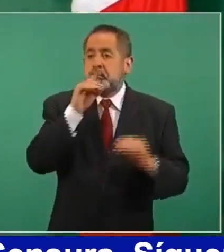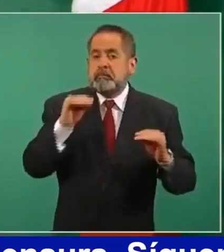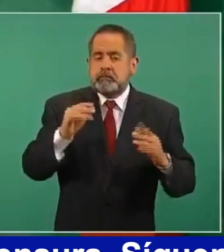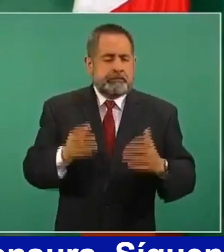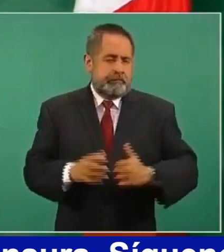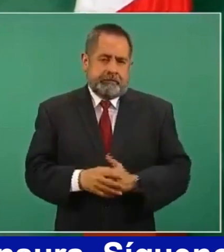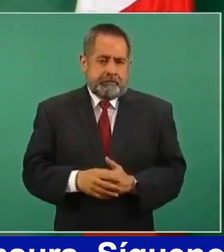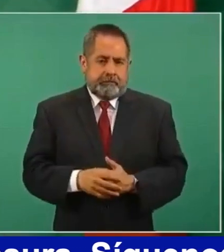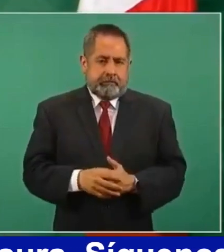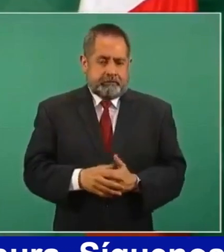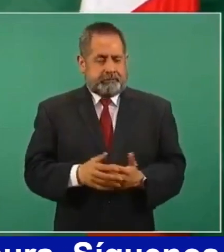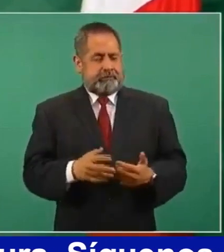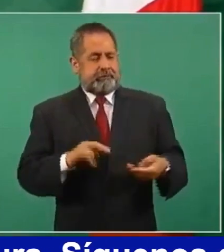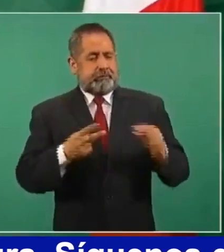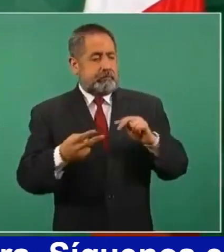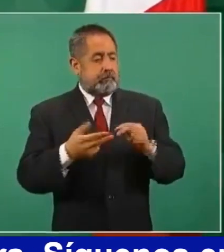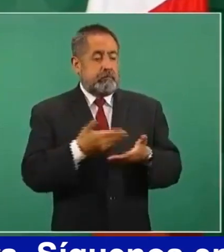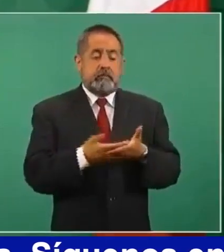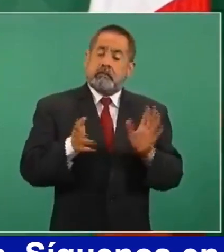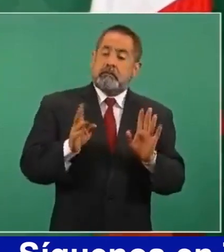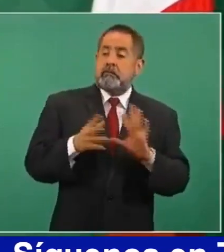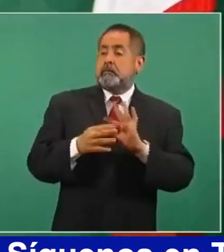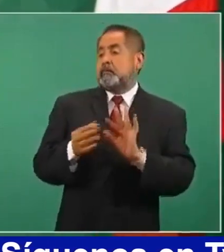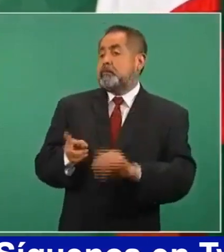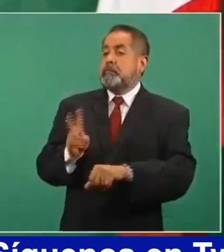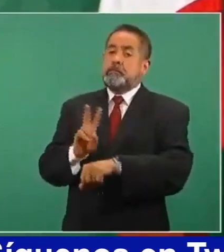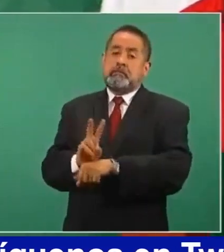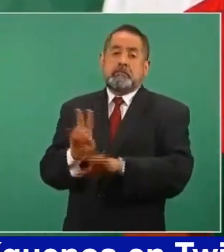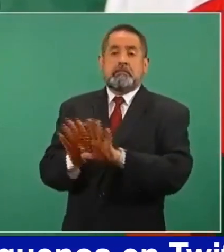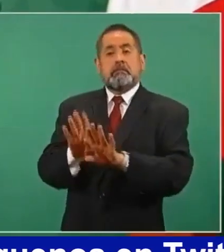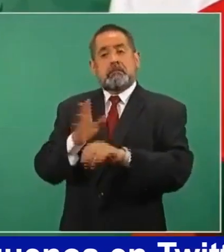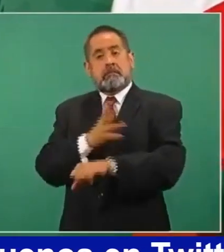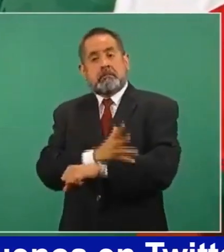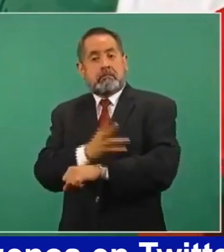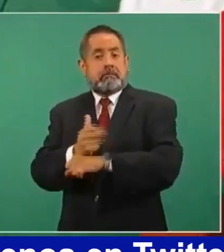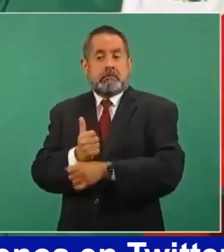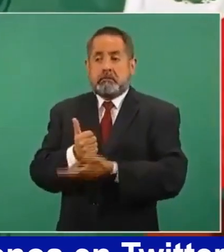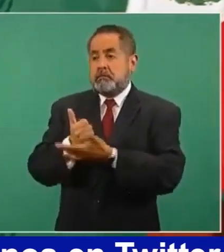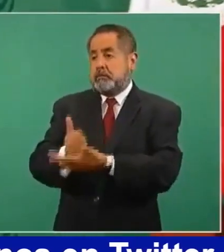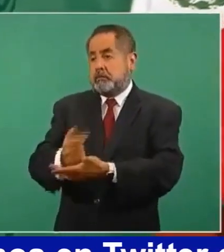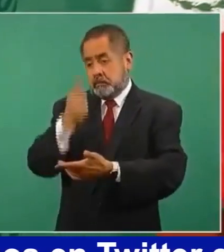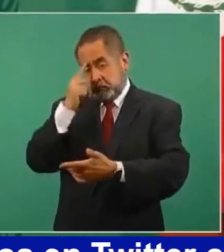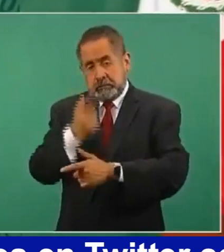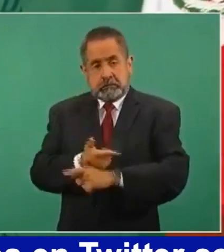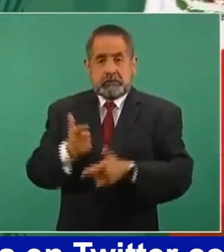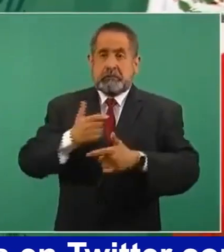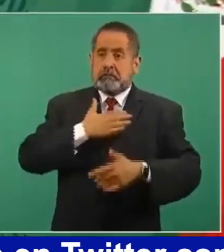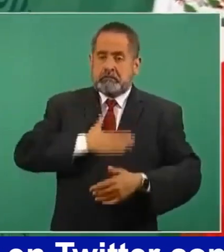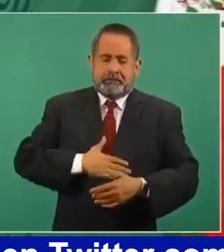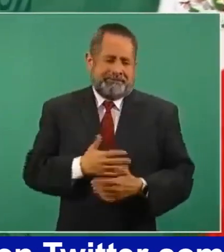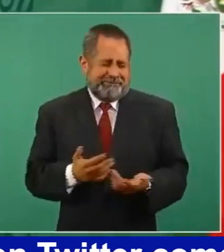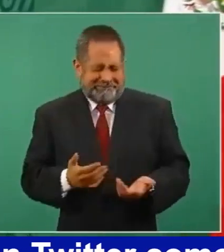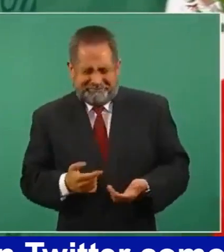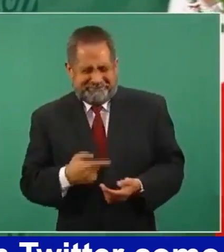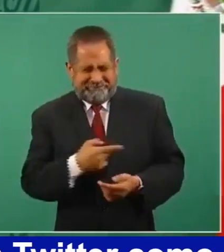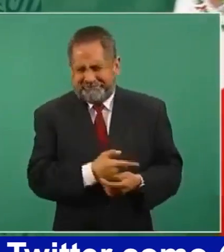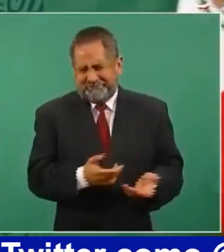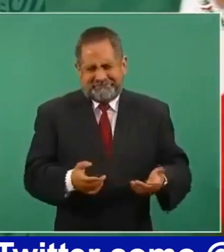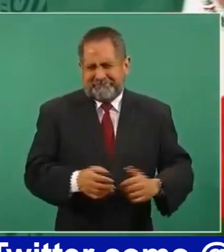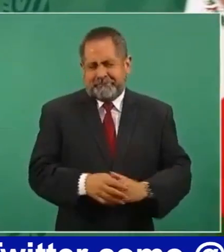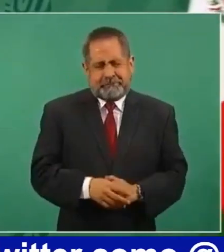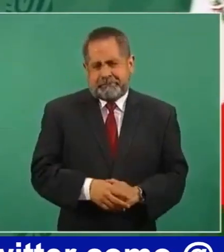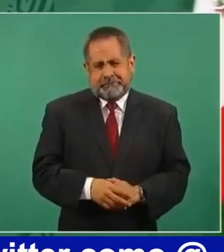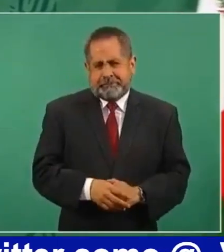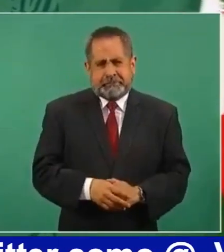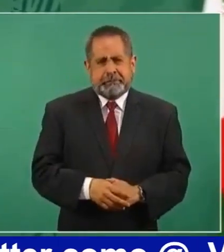Y ahora resulta que se convierten en paladines de la libertad, de la justicia,